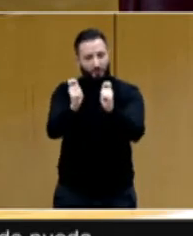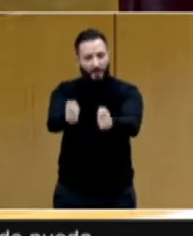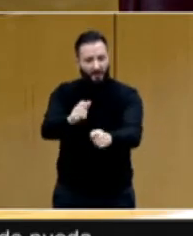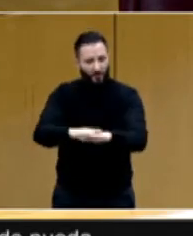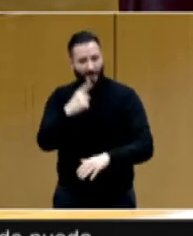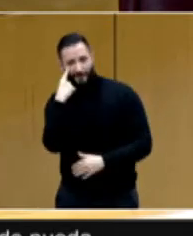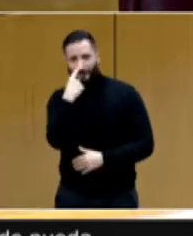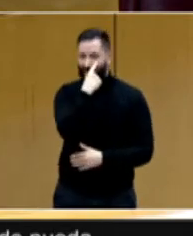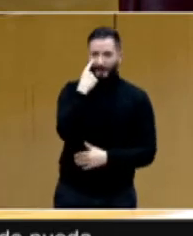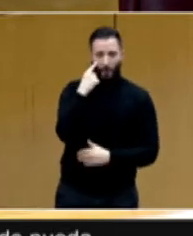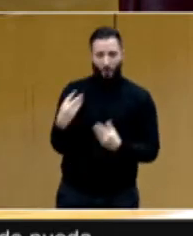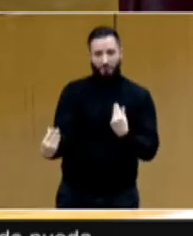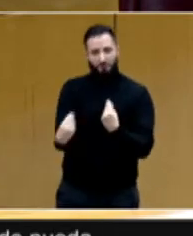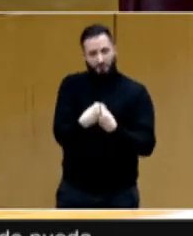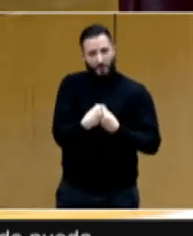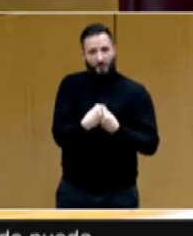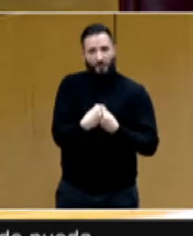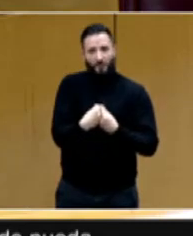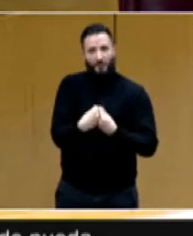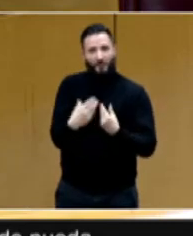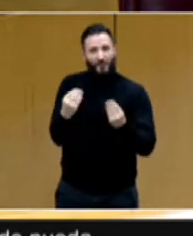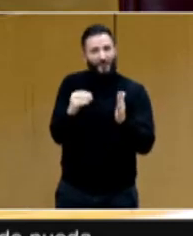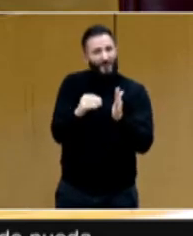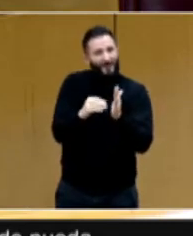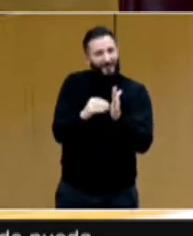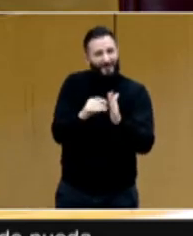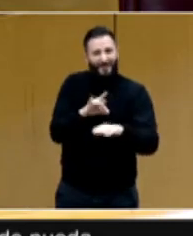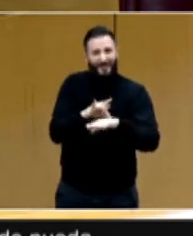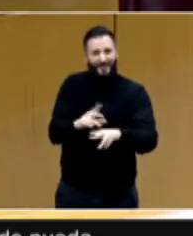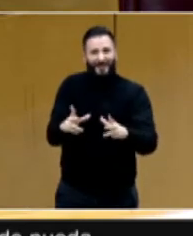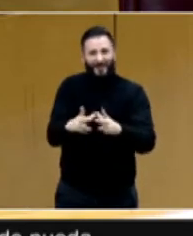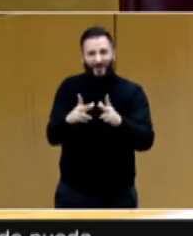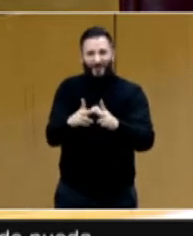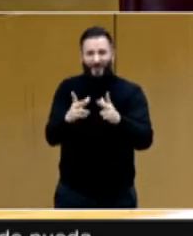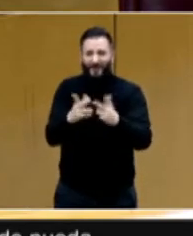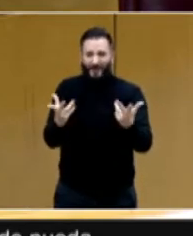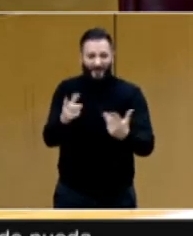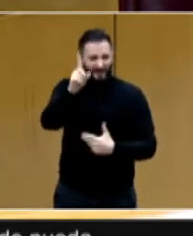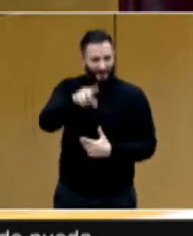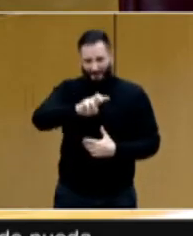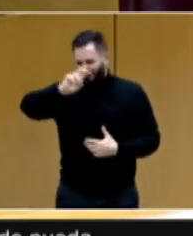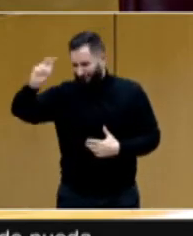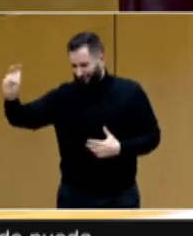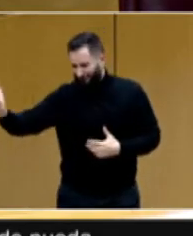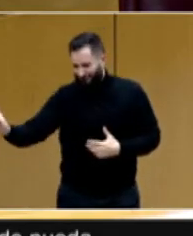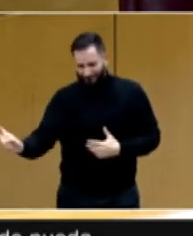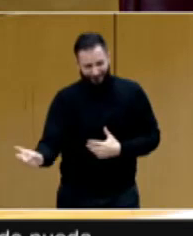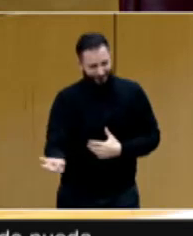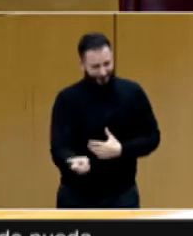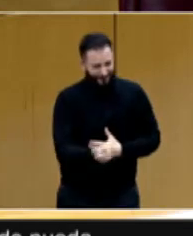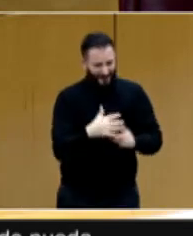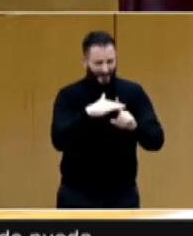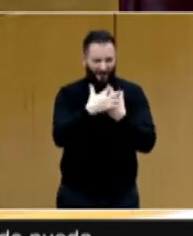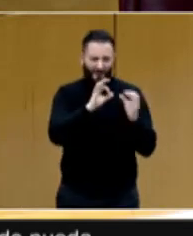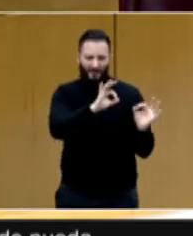con estas circunstancias especiales puede hacerlo y pero elenco de